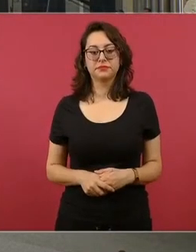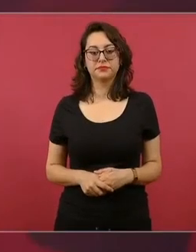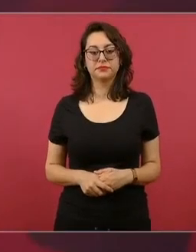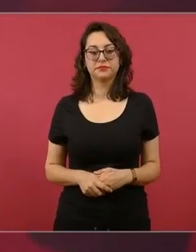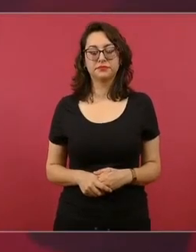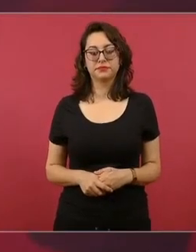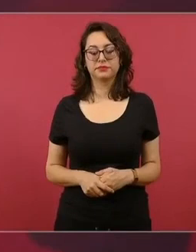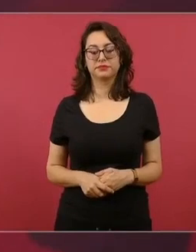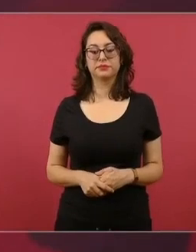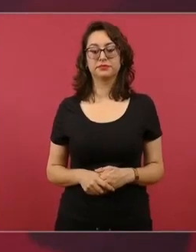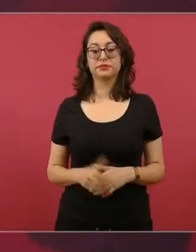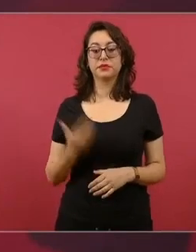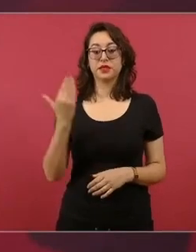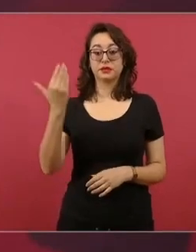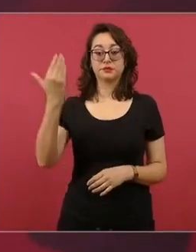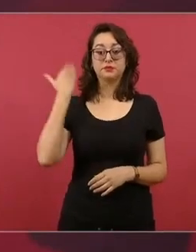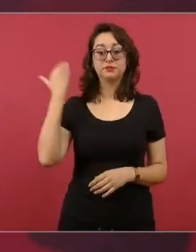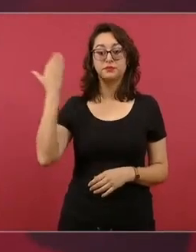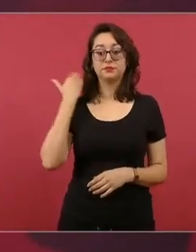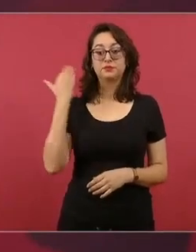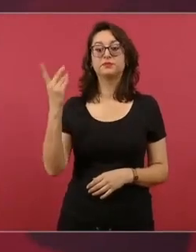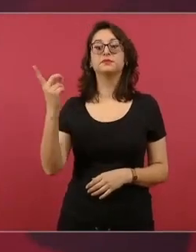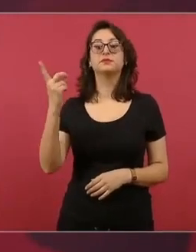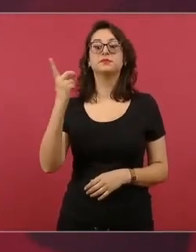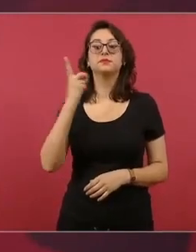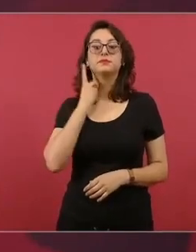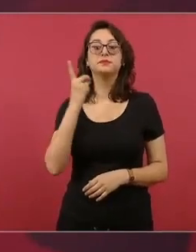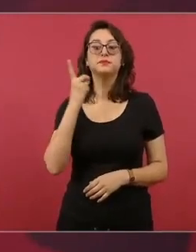todos los diputados del PAN